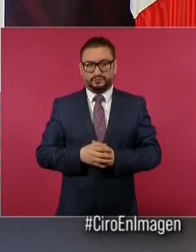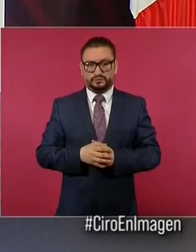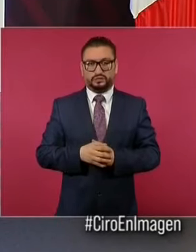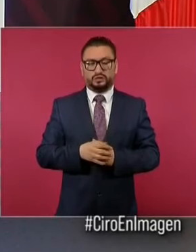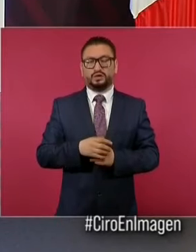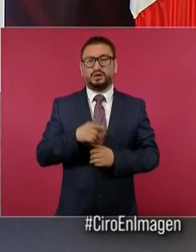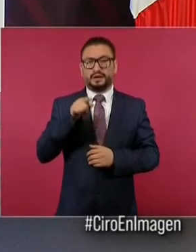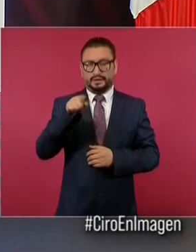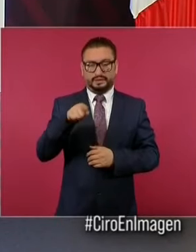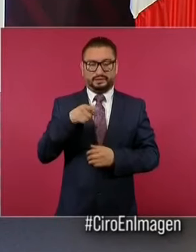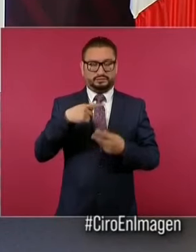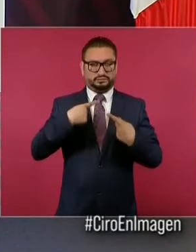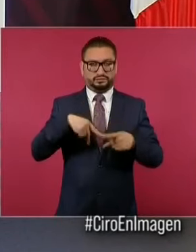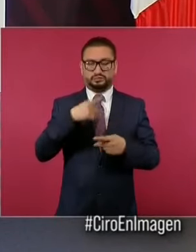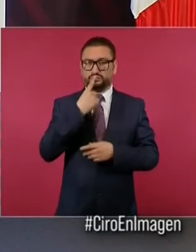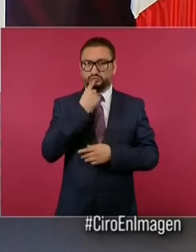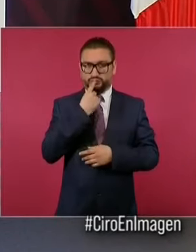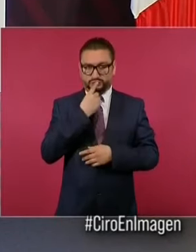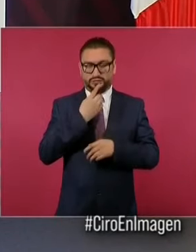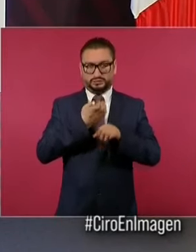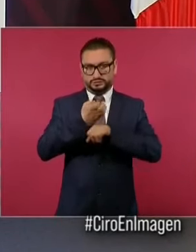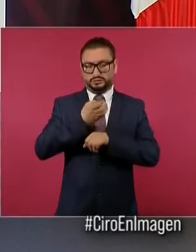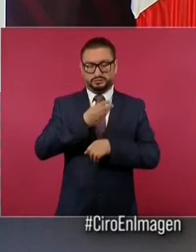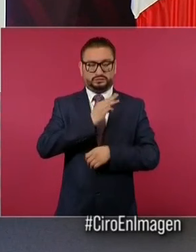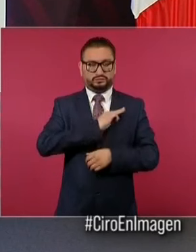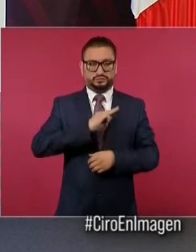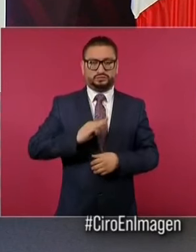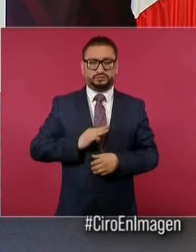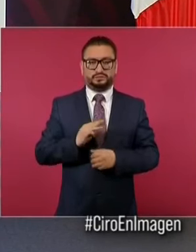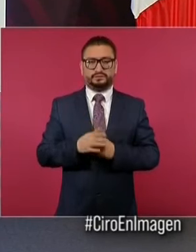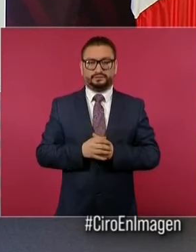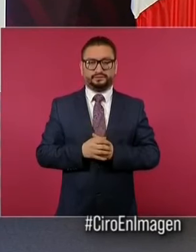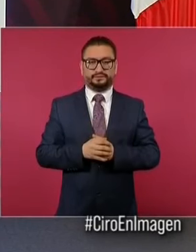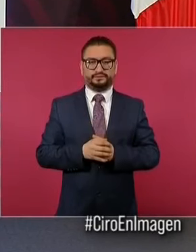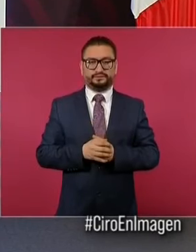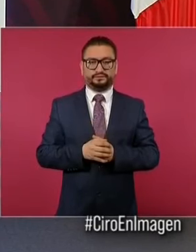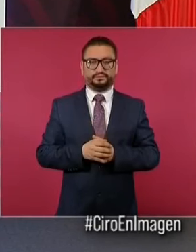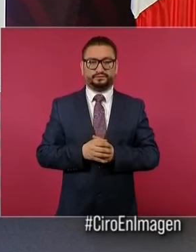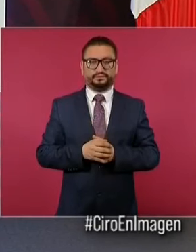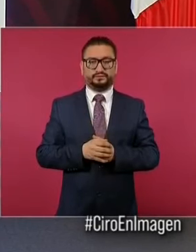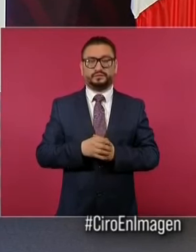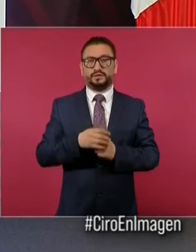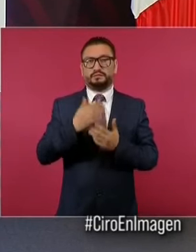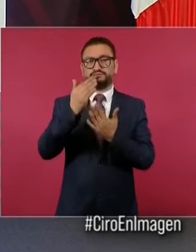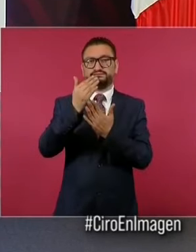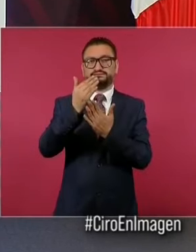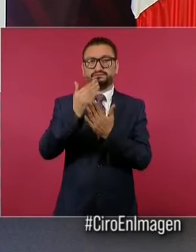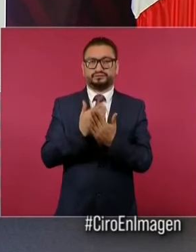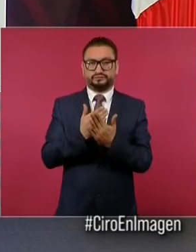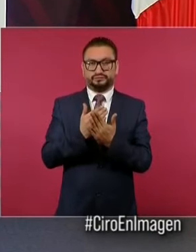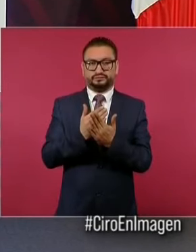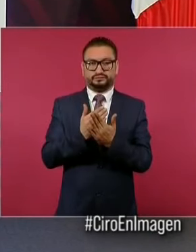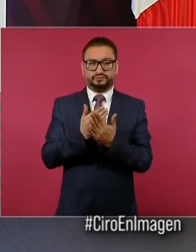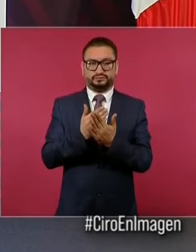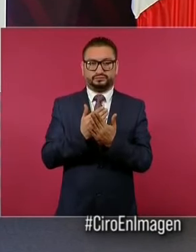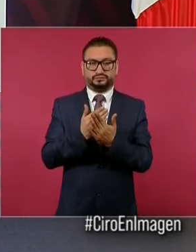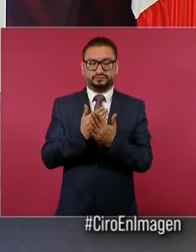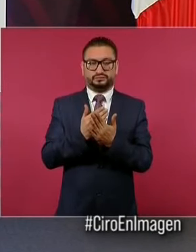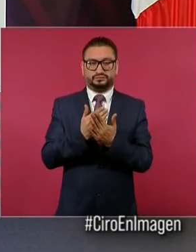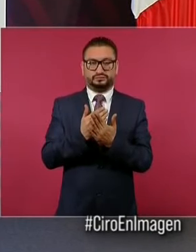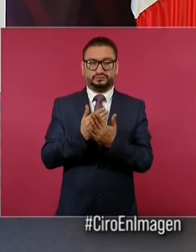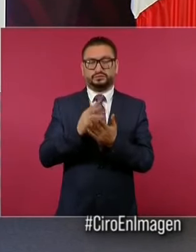los elementos de la policía estatal y municipal, es menor que el